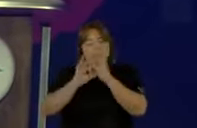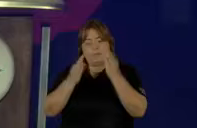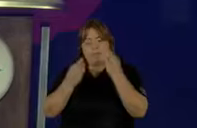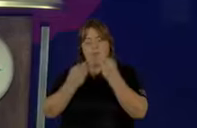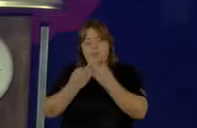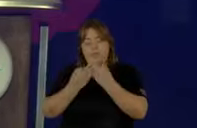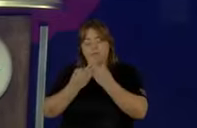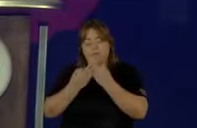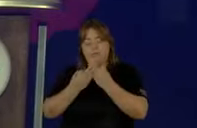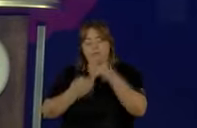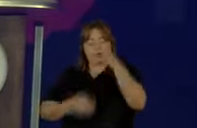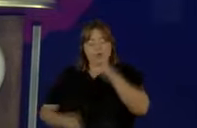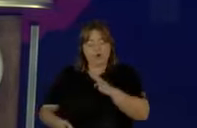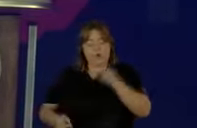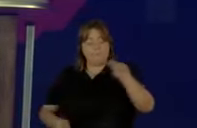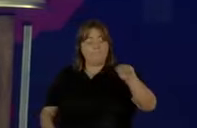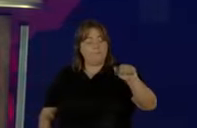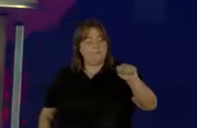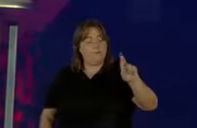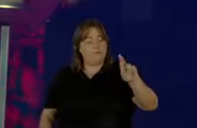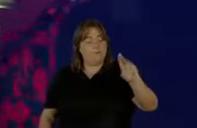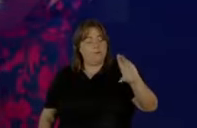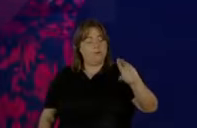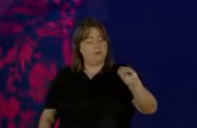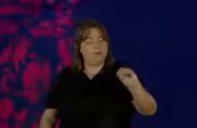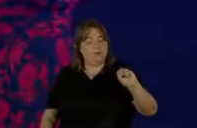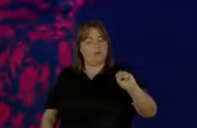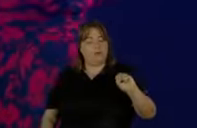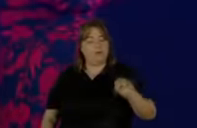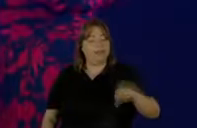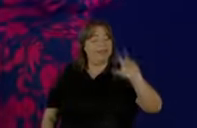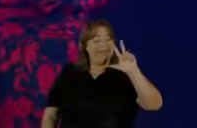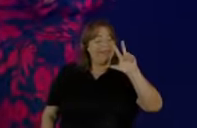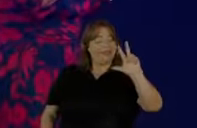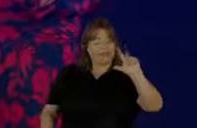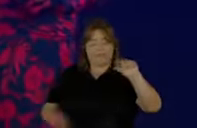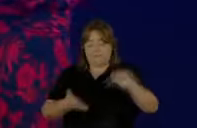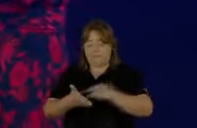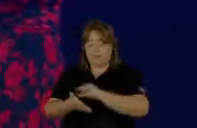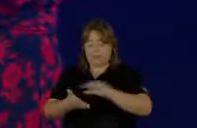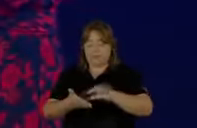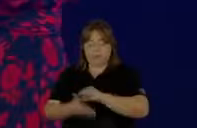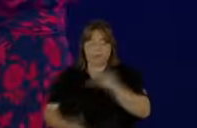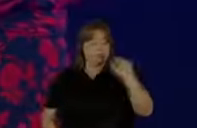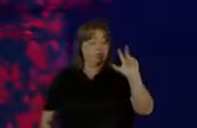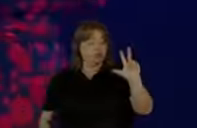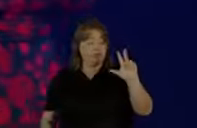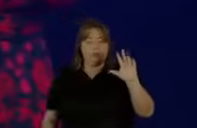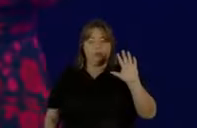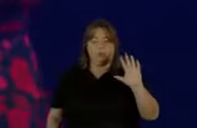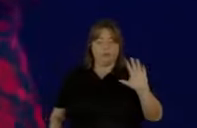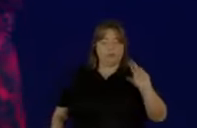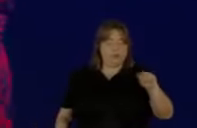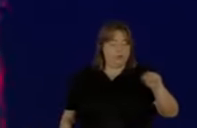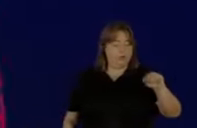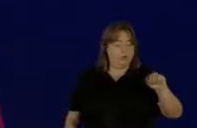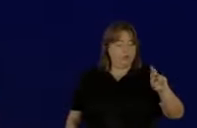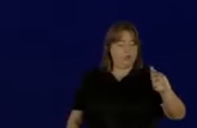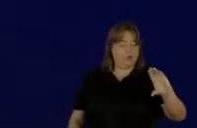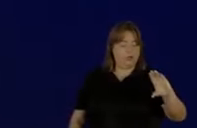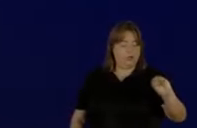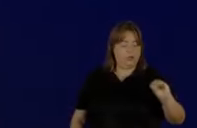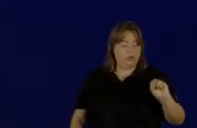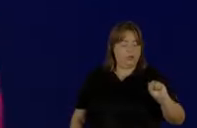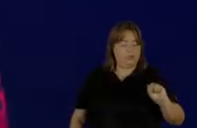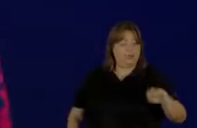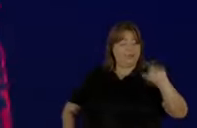Marcos capítulo 3, verso 35. Identifíquese con esto. Marcos capítulo 3,